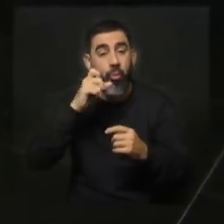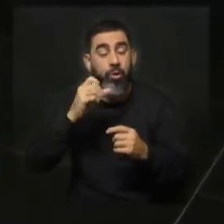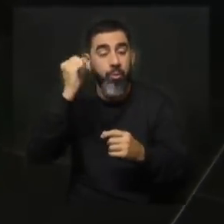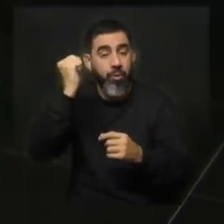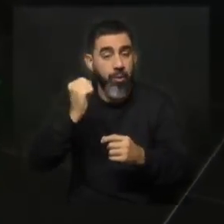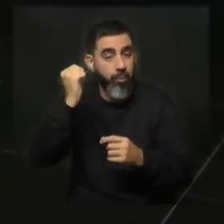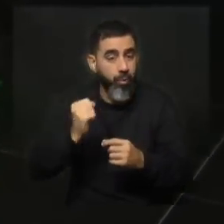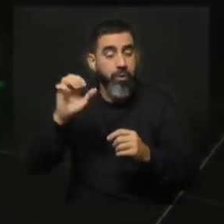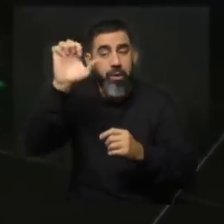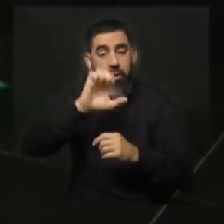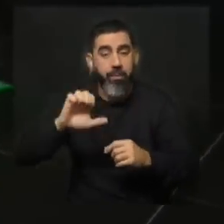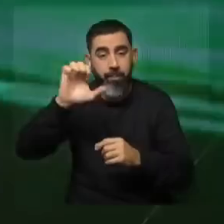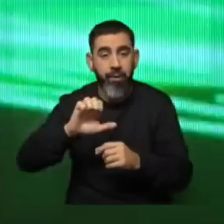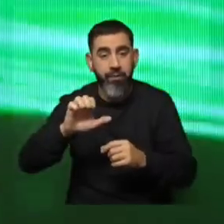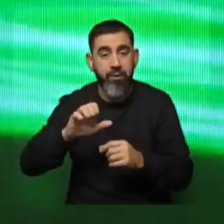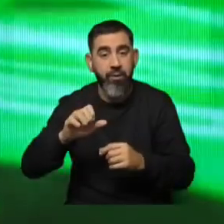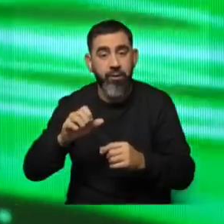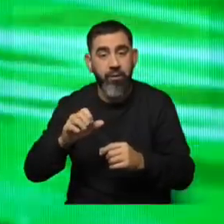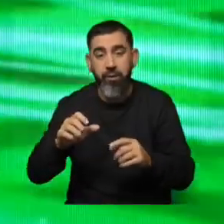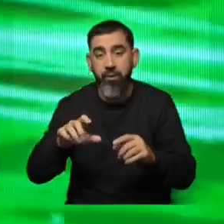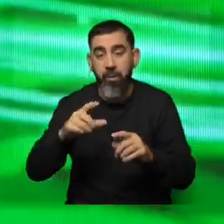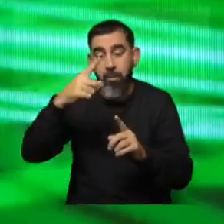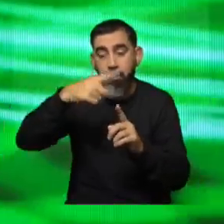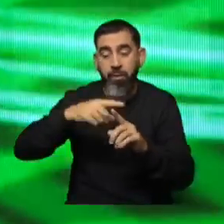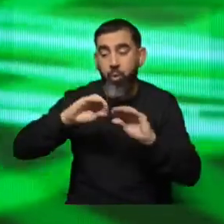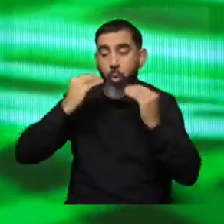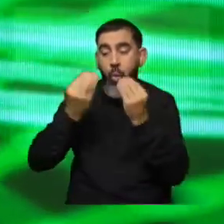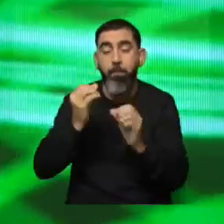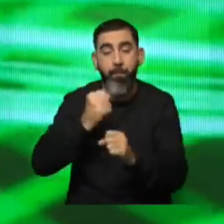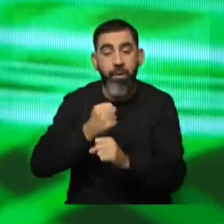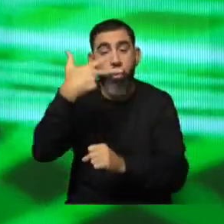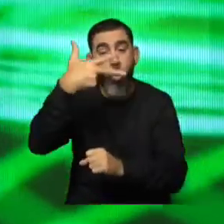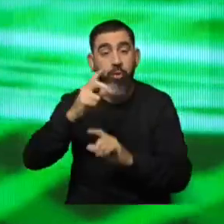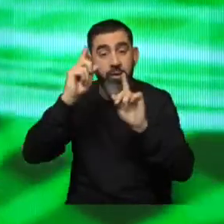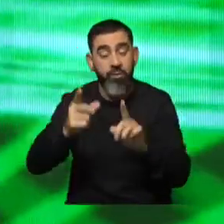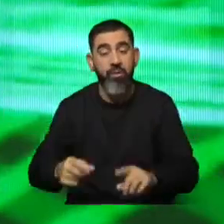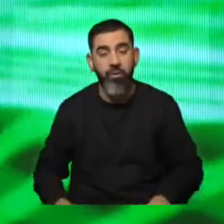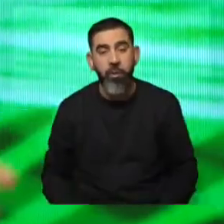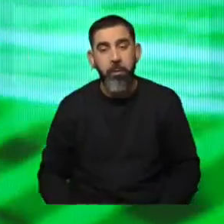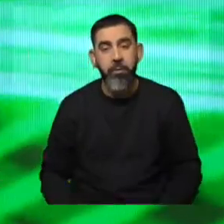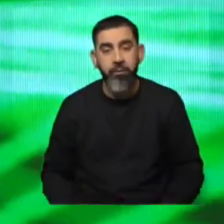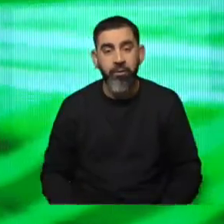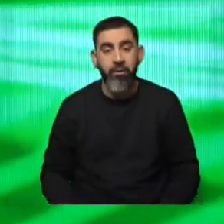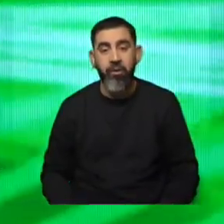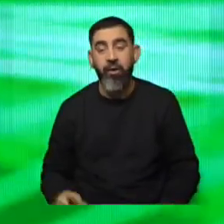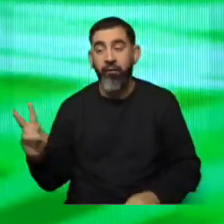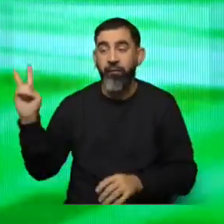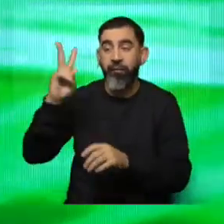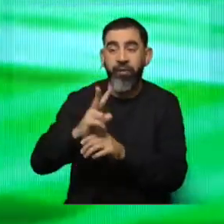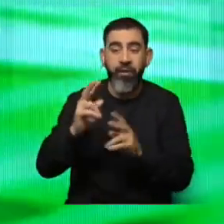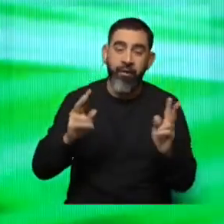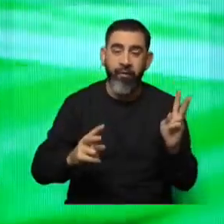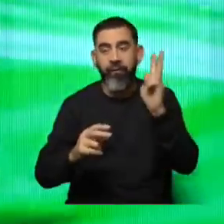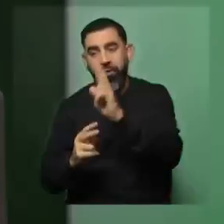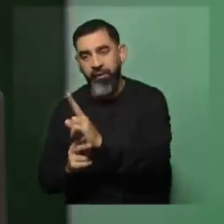transportistas las agencias de viajes trabajan todo el mes no mismo la hotelería todo el mes con los que vienen y con los que